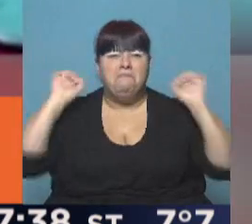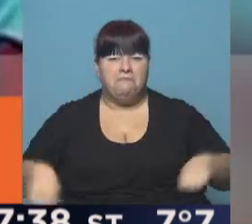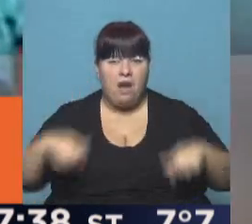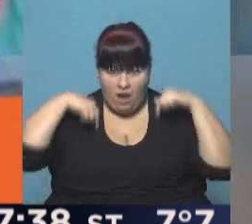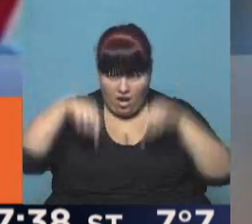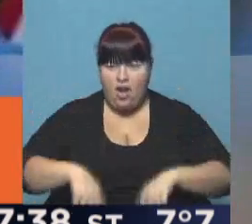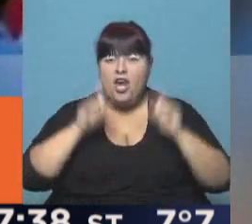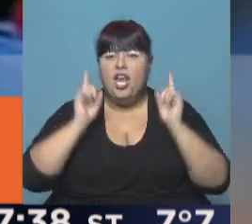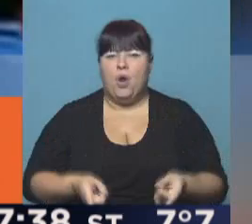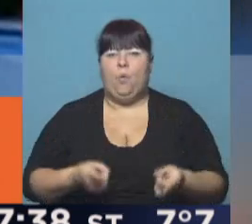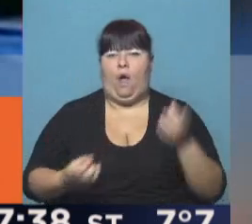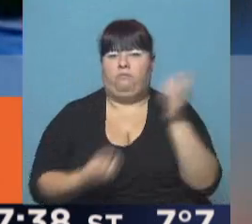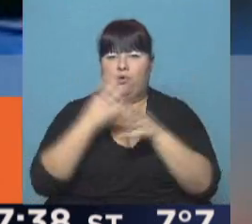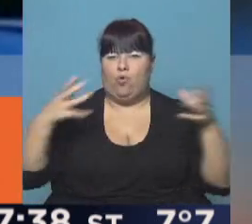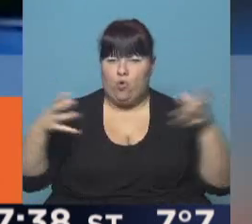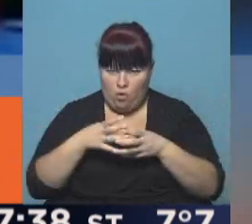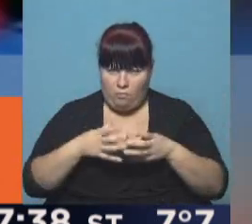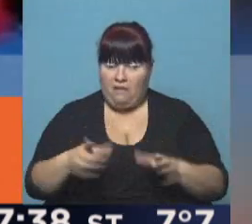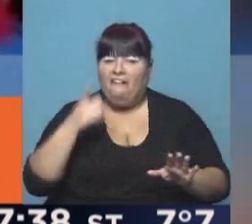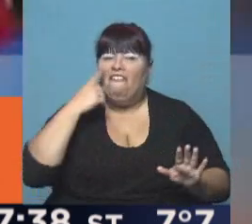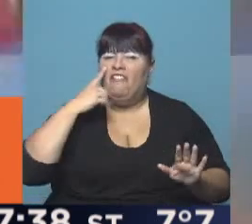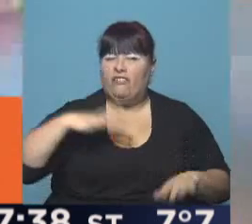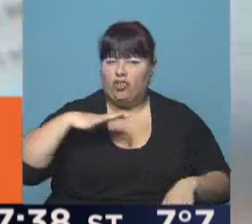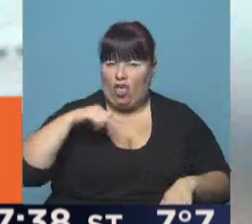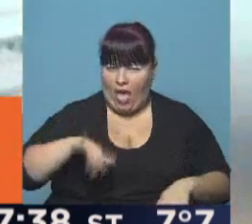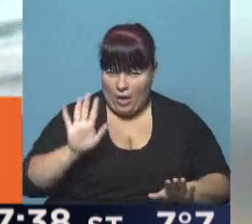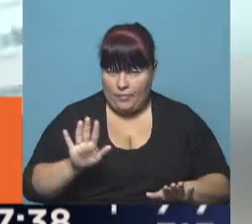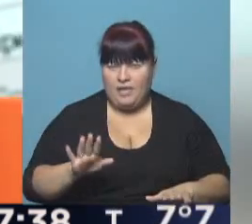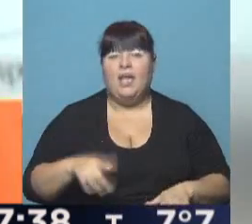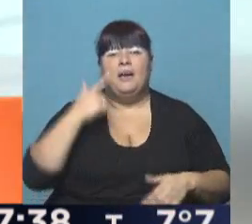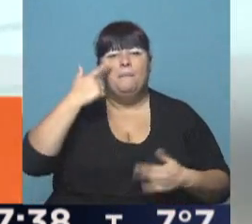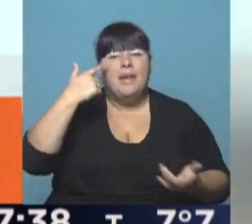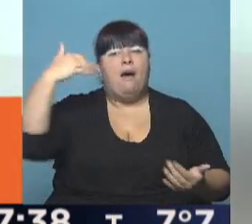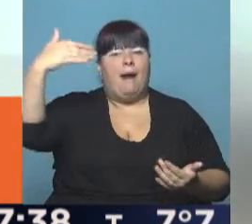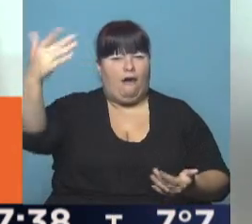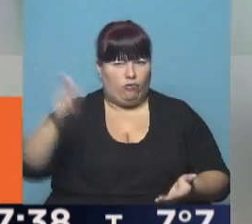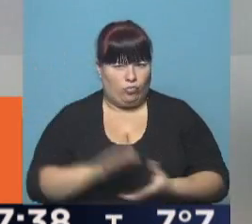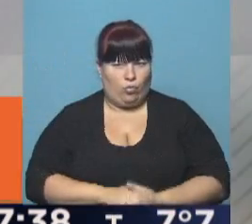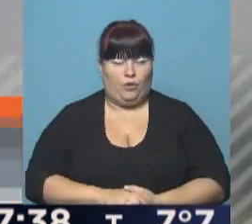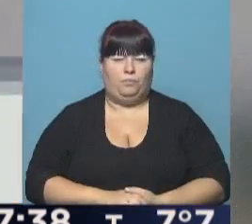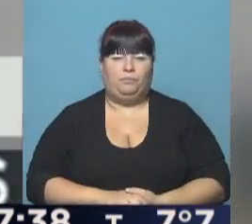aquí está la constituyente, vivita, coleando, viendo el futuro,